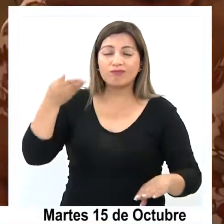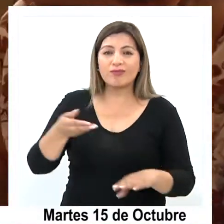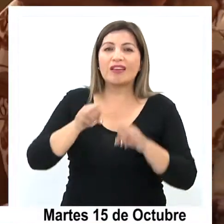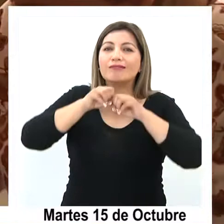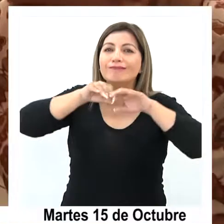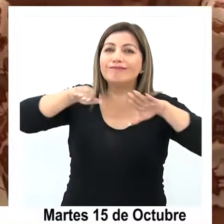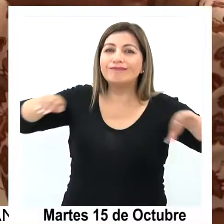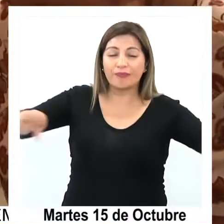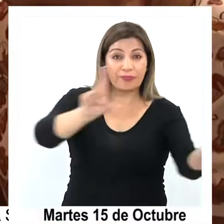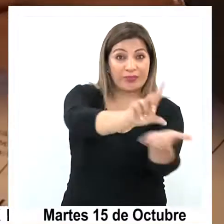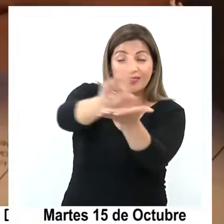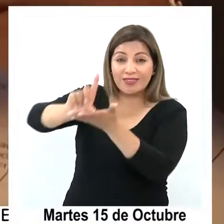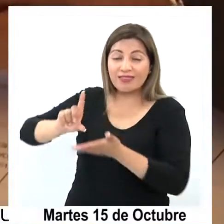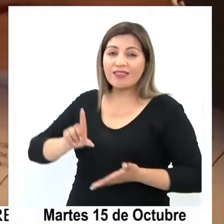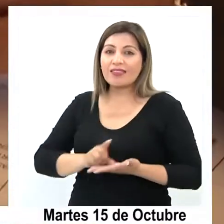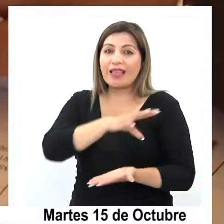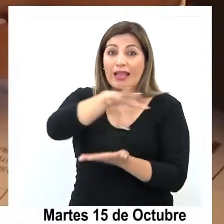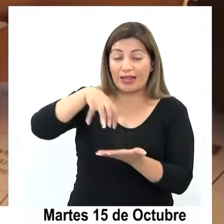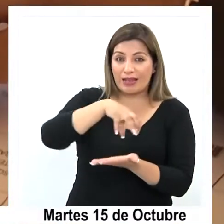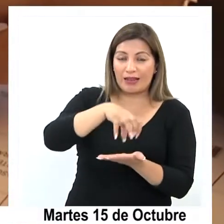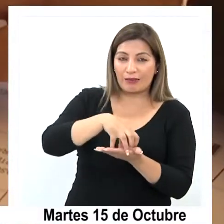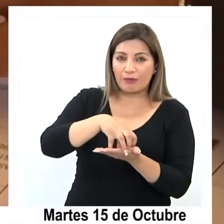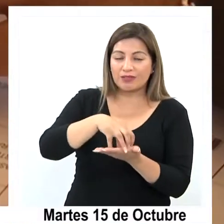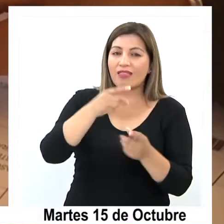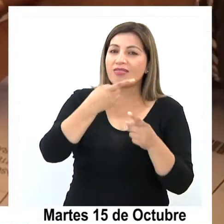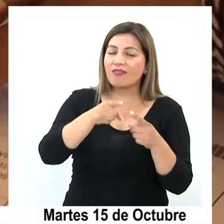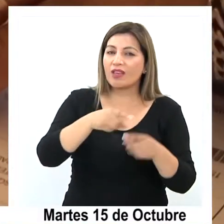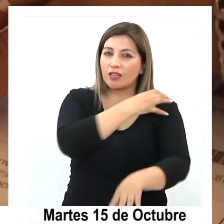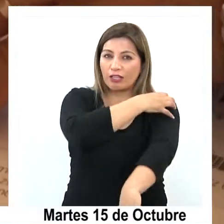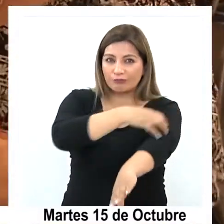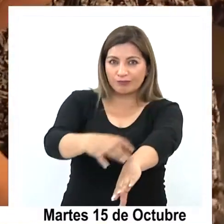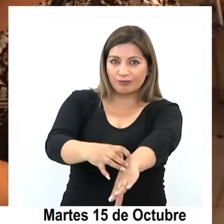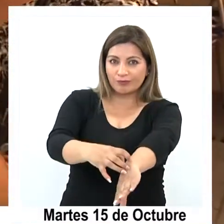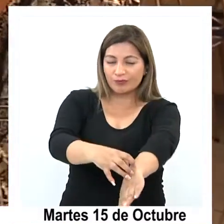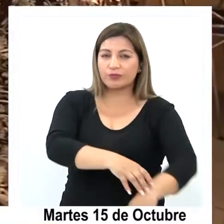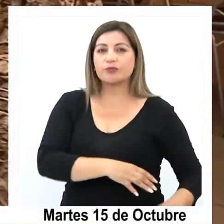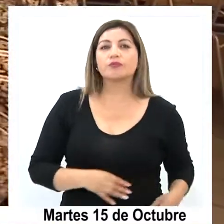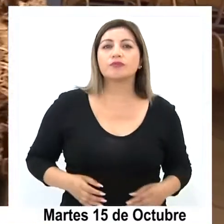que se despliegan por las principales plazas de las diversas comunas.